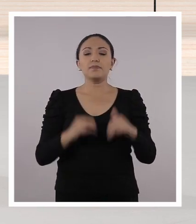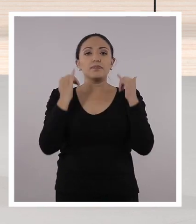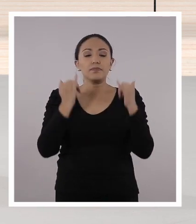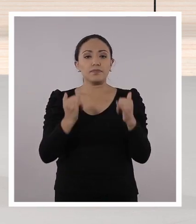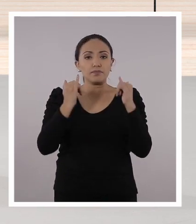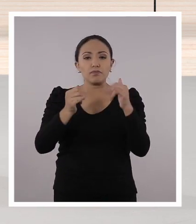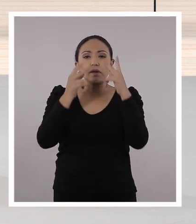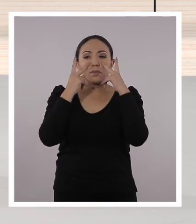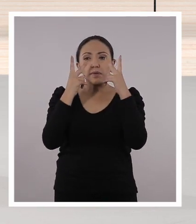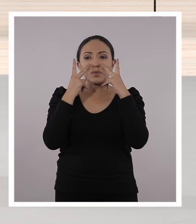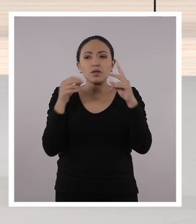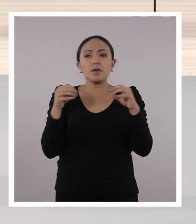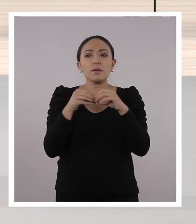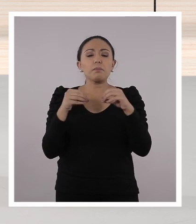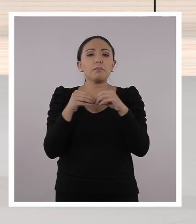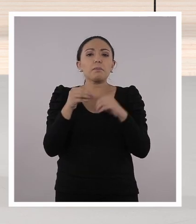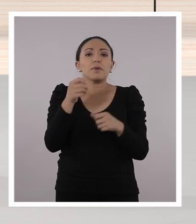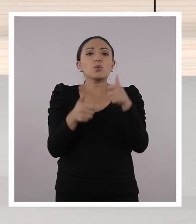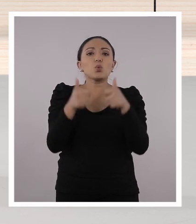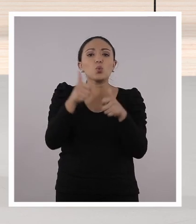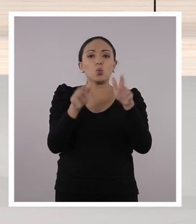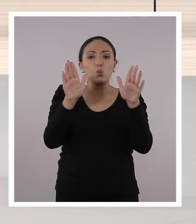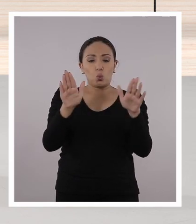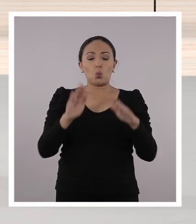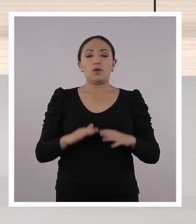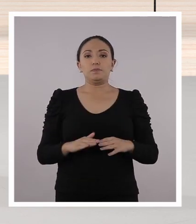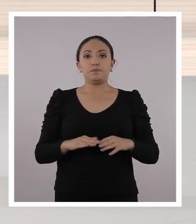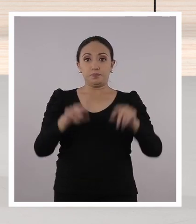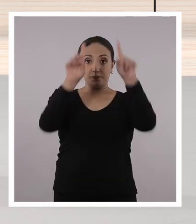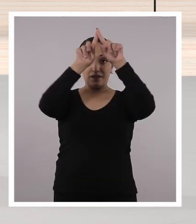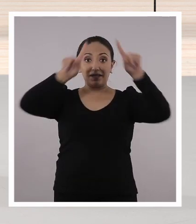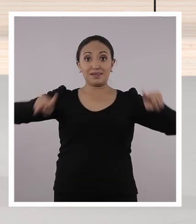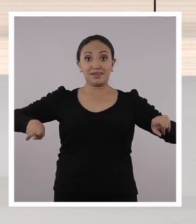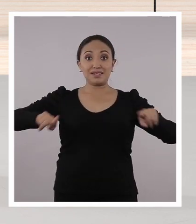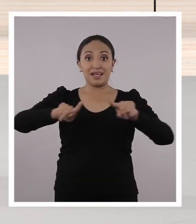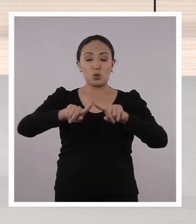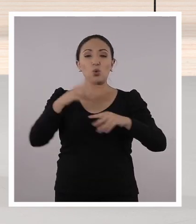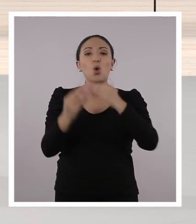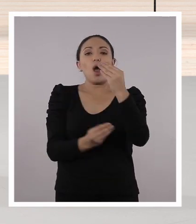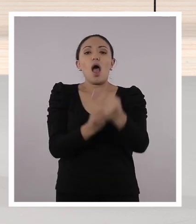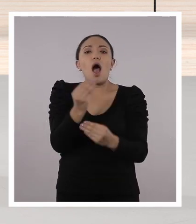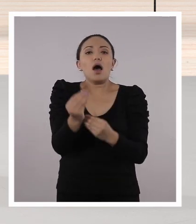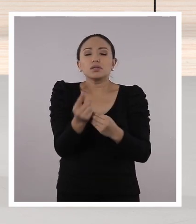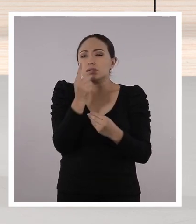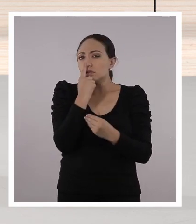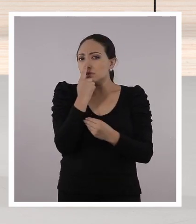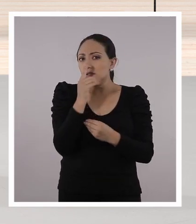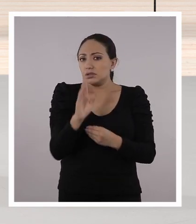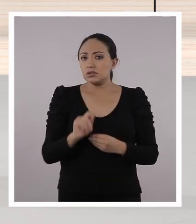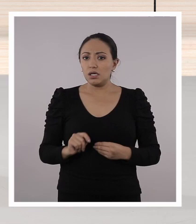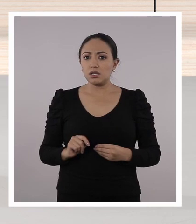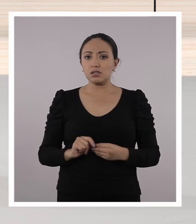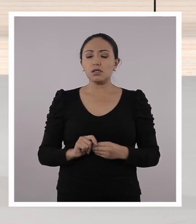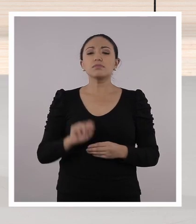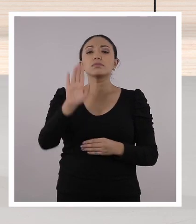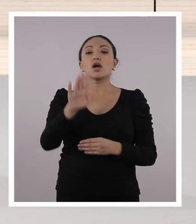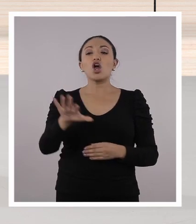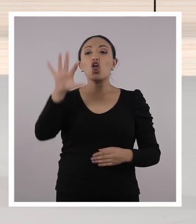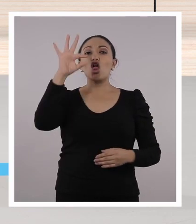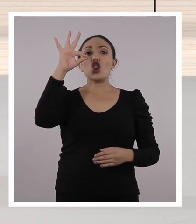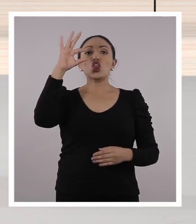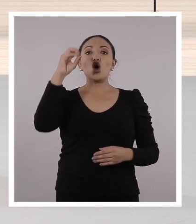centrarnos principalmente en el triángulo rectángulo. Este triángulo lo que hace de interesante es que tiene un ángulo que